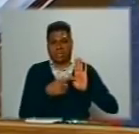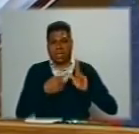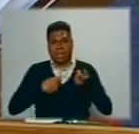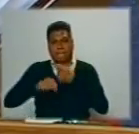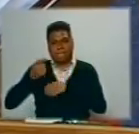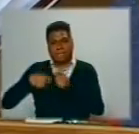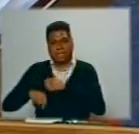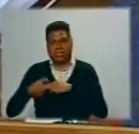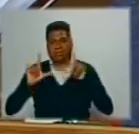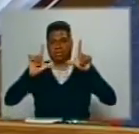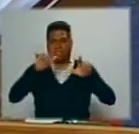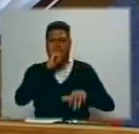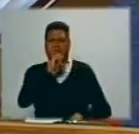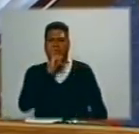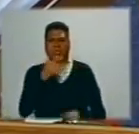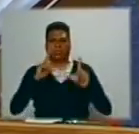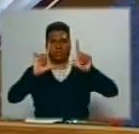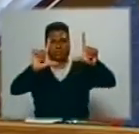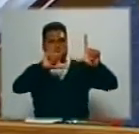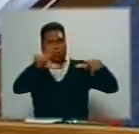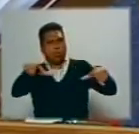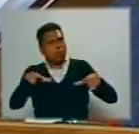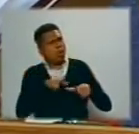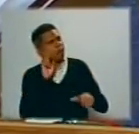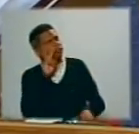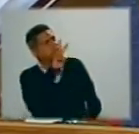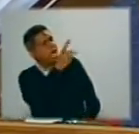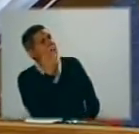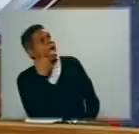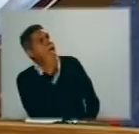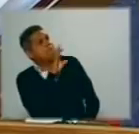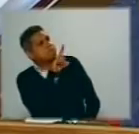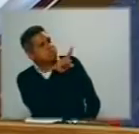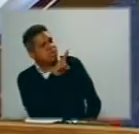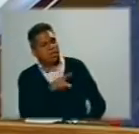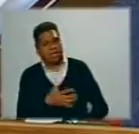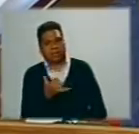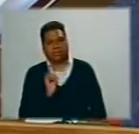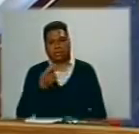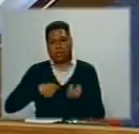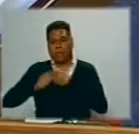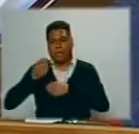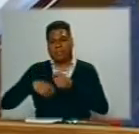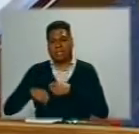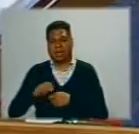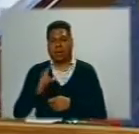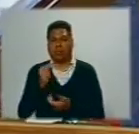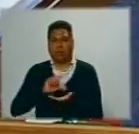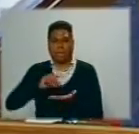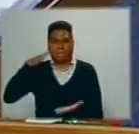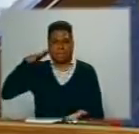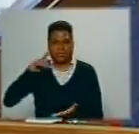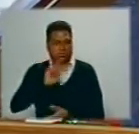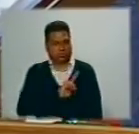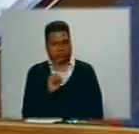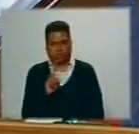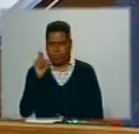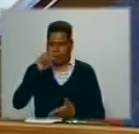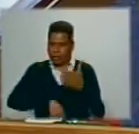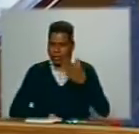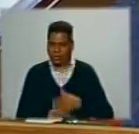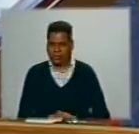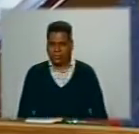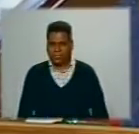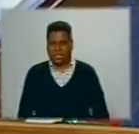información en un lugar visible al público. El bien o servicio adicional no podrá vendérsele a mayor precio que aquel con el que el producto